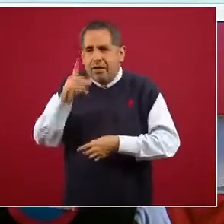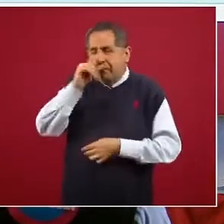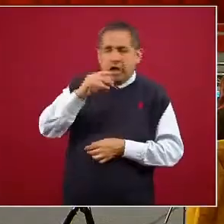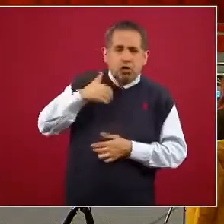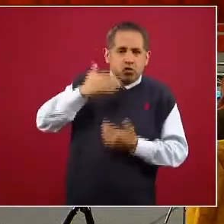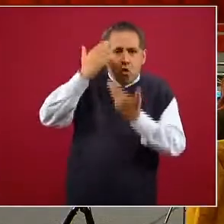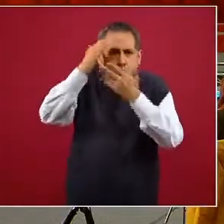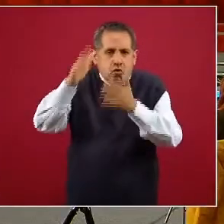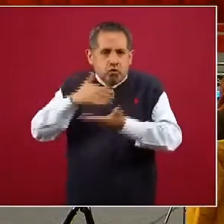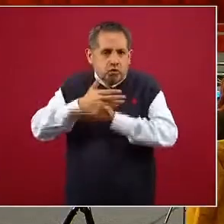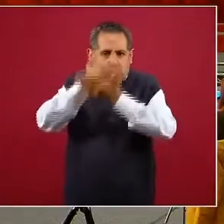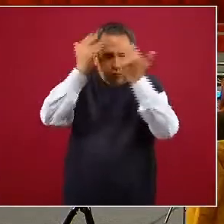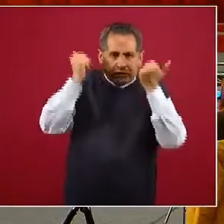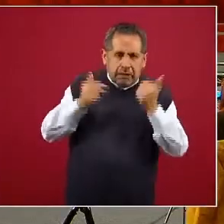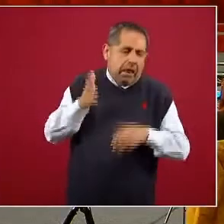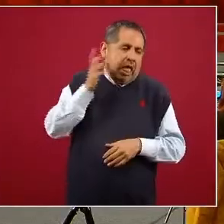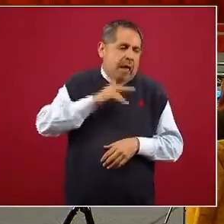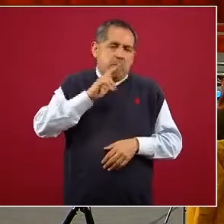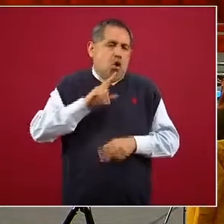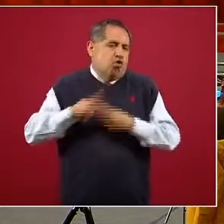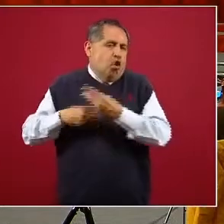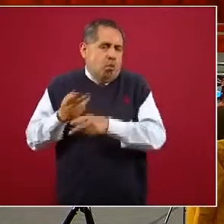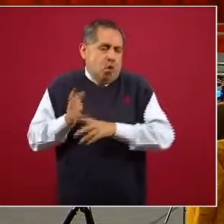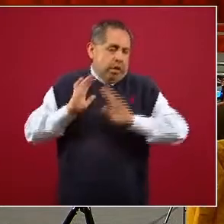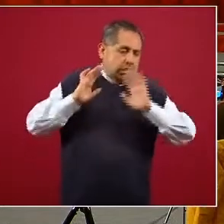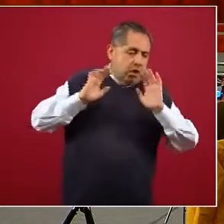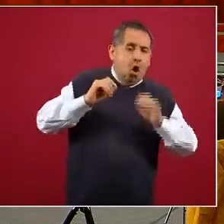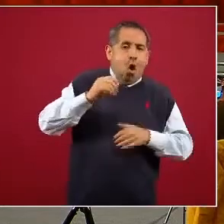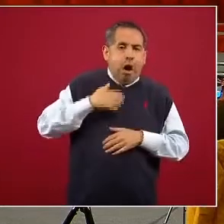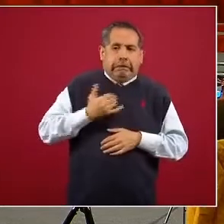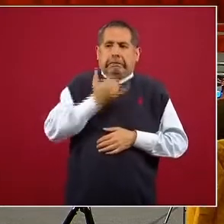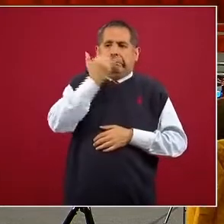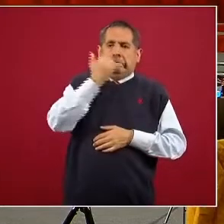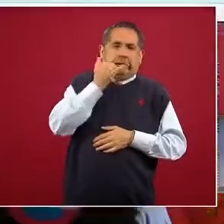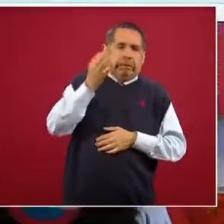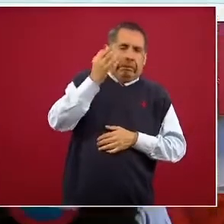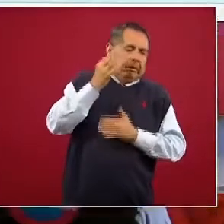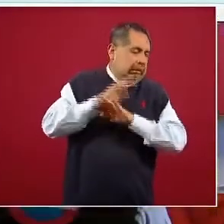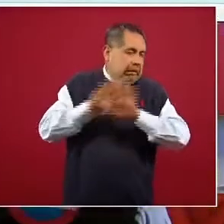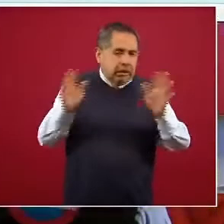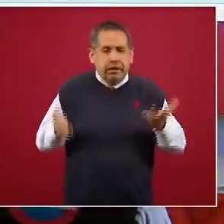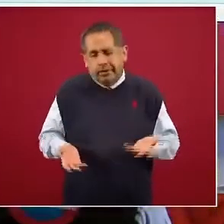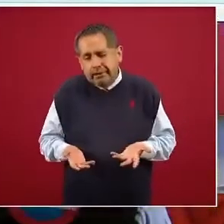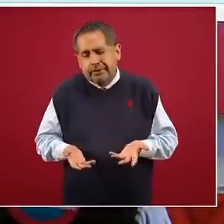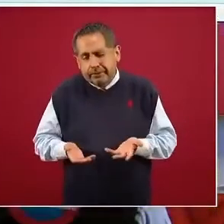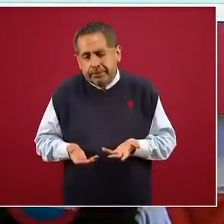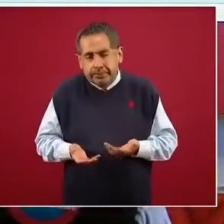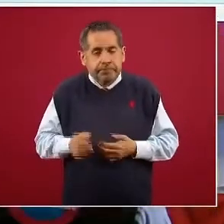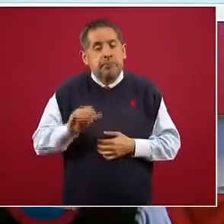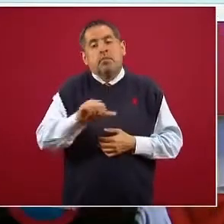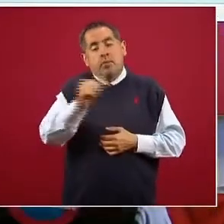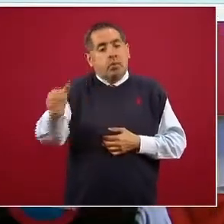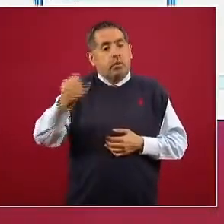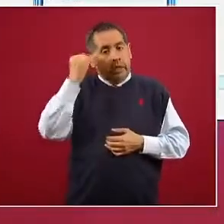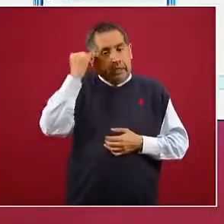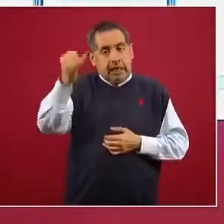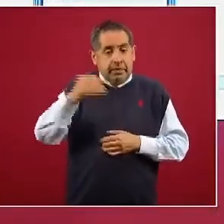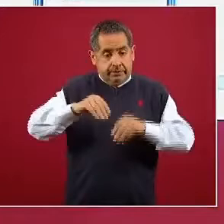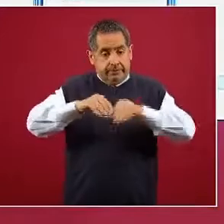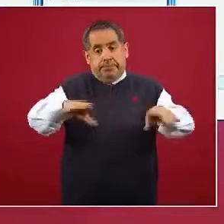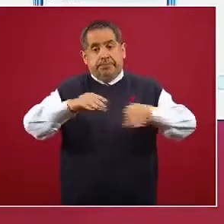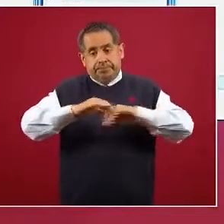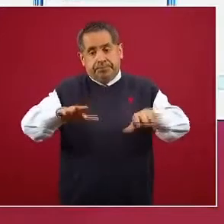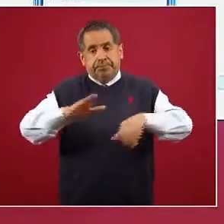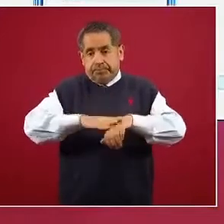por desinformación o por conocimientos mal heredados. ¿Qué otro recurso informativo van a